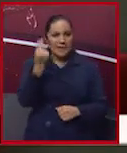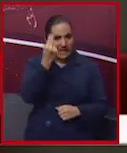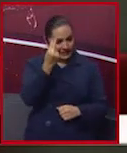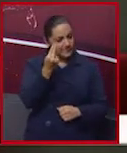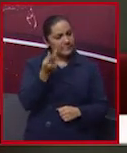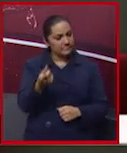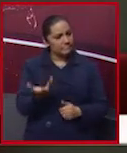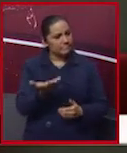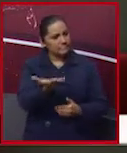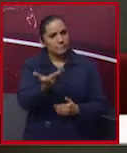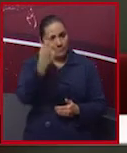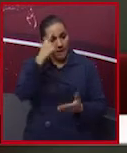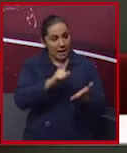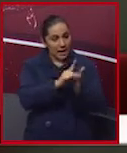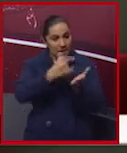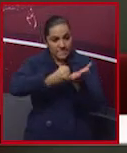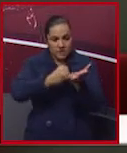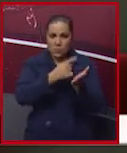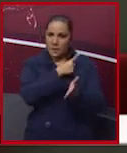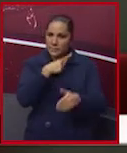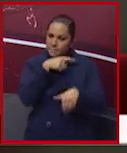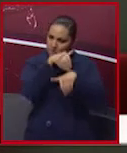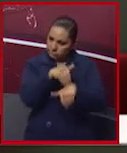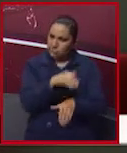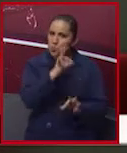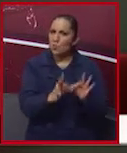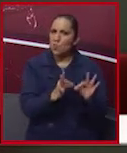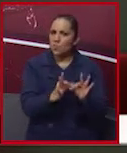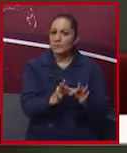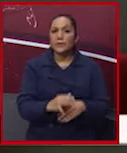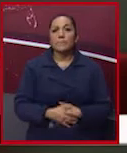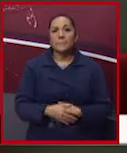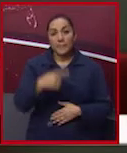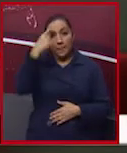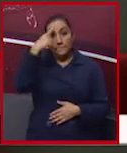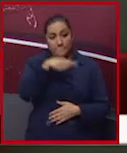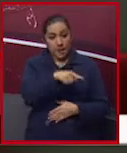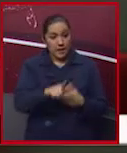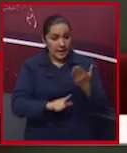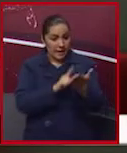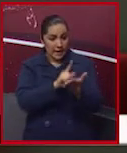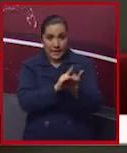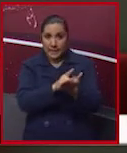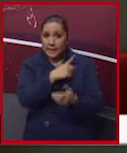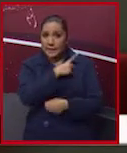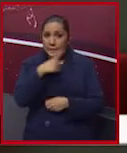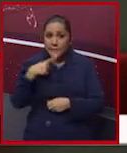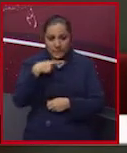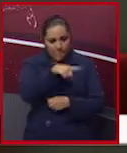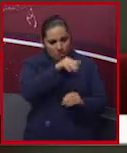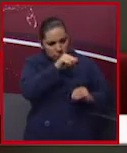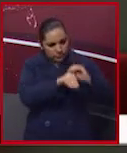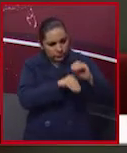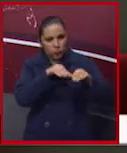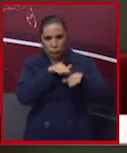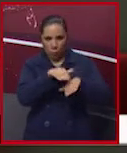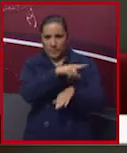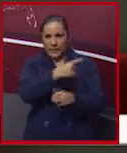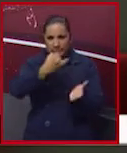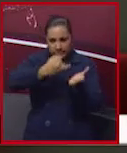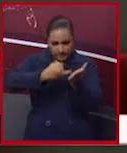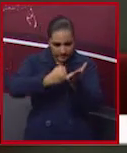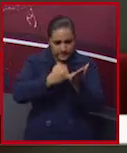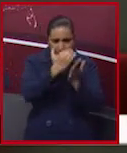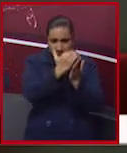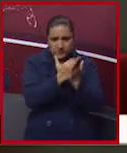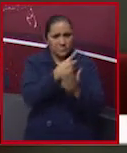La política pública en materia fiscal ha estado dirigida a esto, es lograr el cumplimiento de la ley, lograr un Estado de Derecho en materia fiscal.